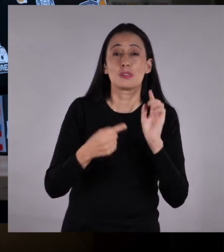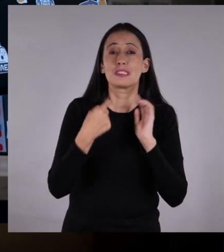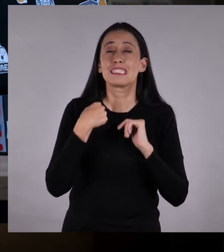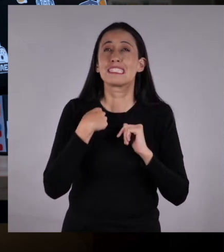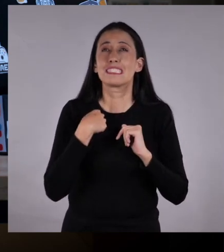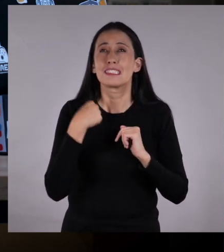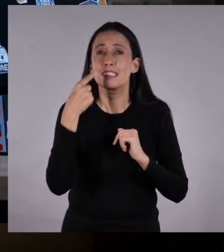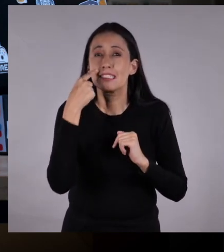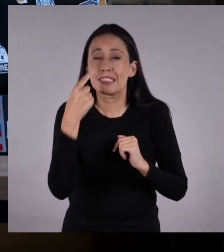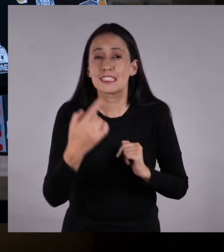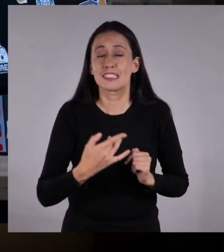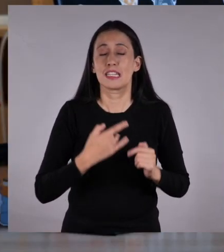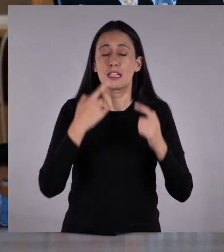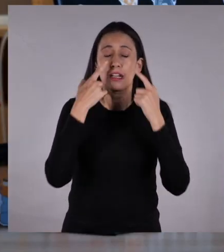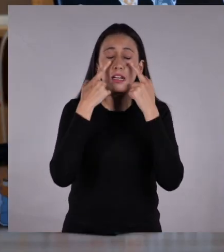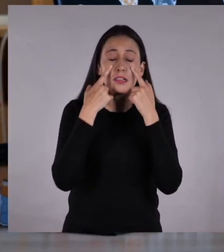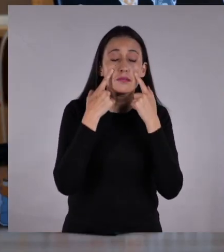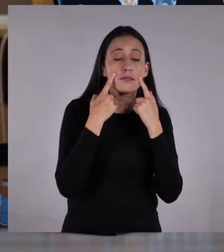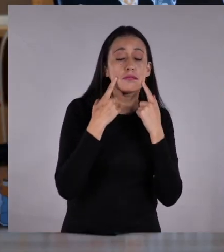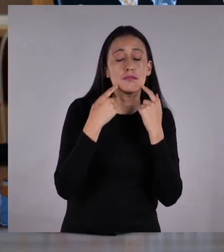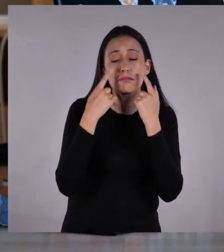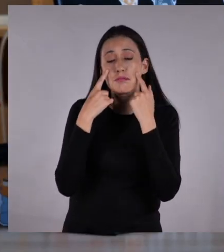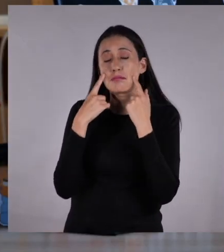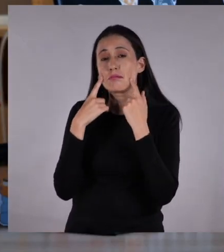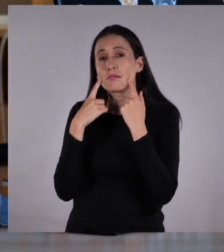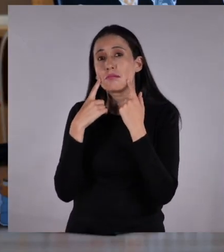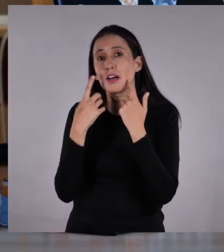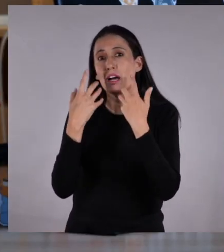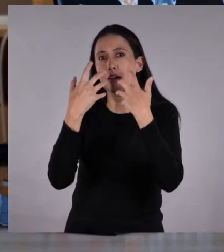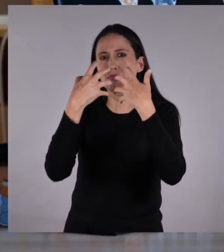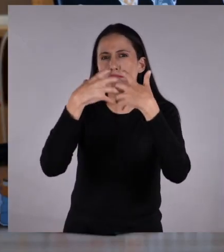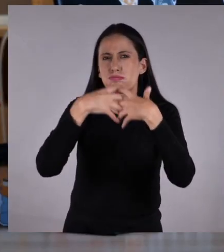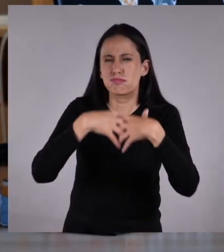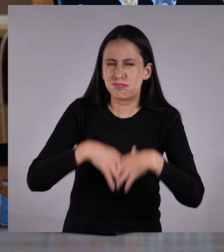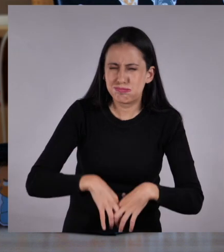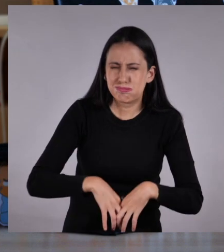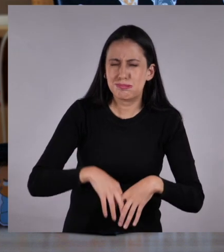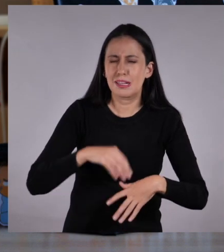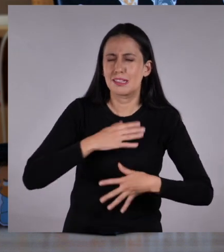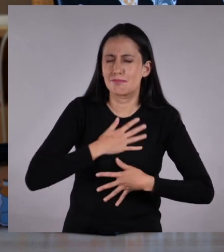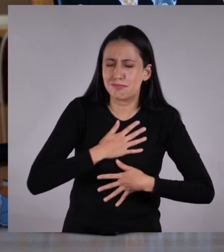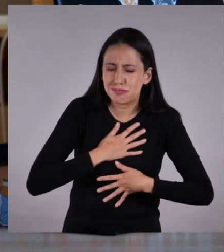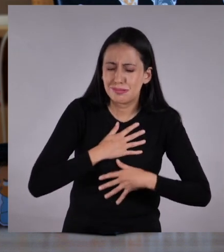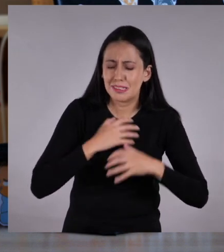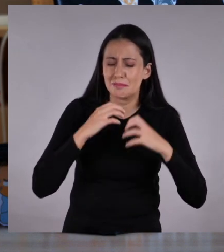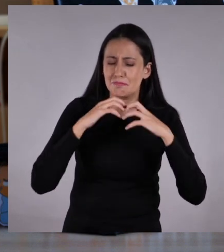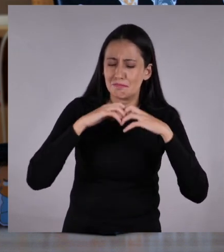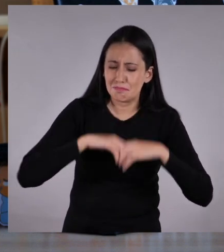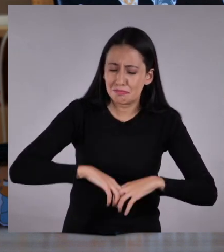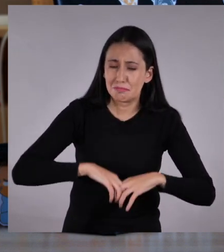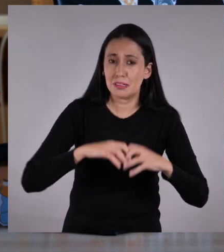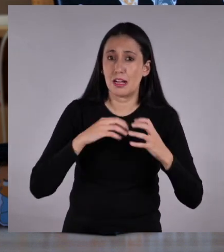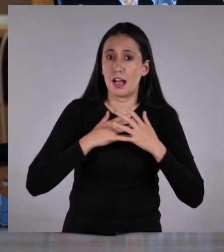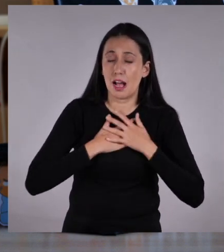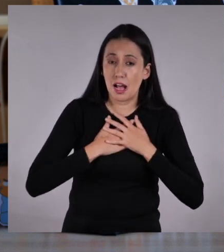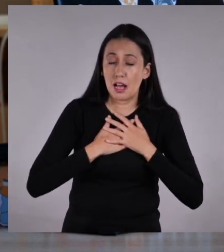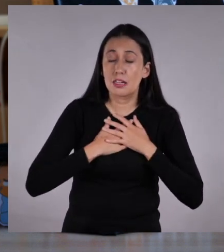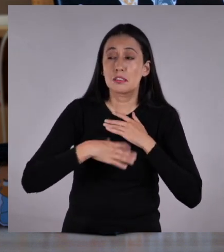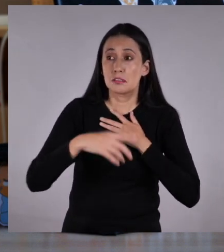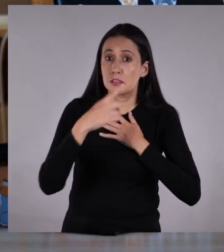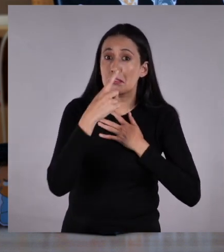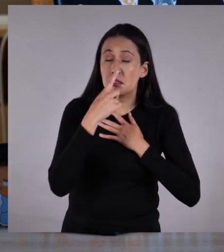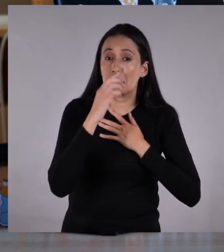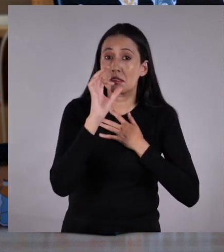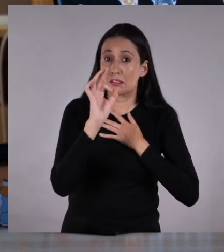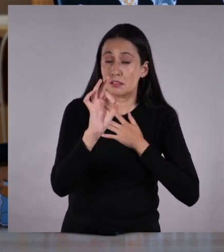crisis de la edad. Vaya, la verdad me parece muy interesante y tiene razón. Como decía